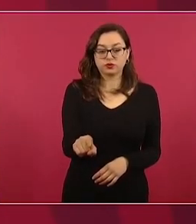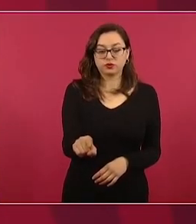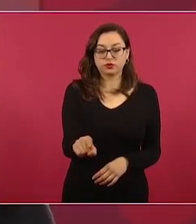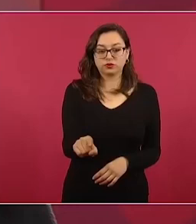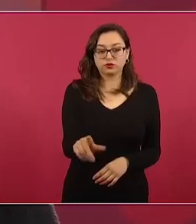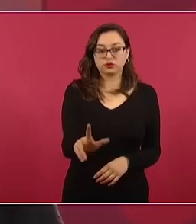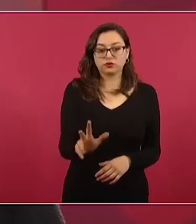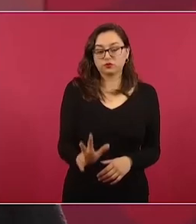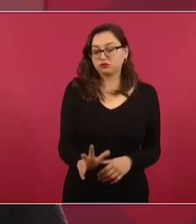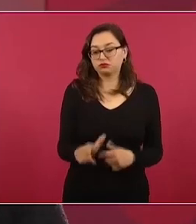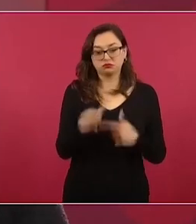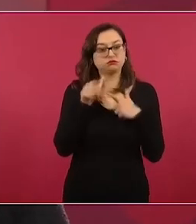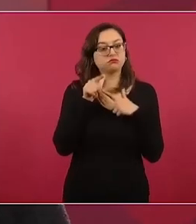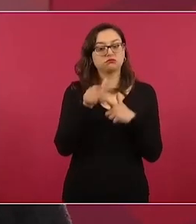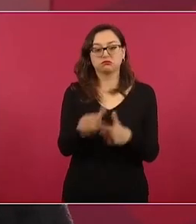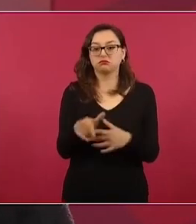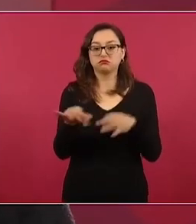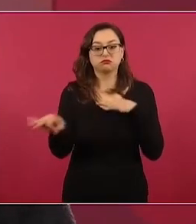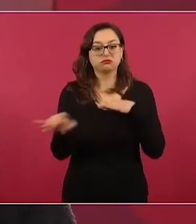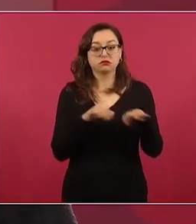nos demos por vencidos.